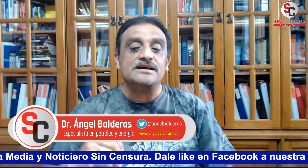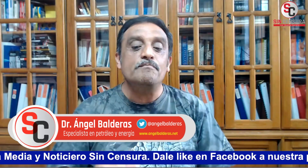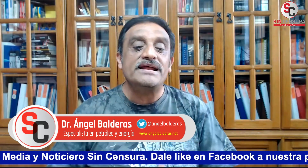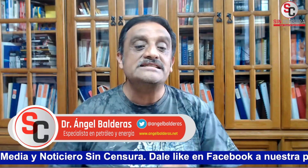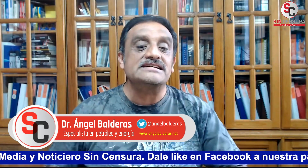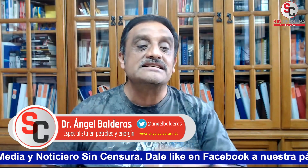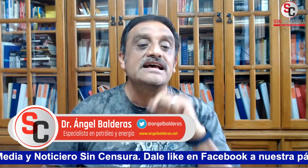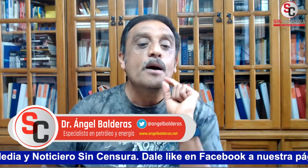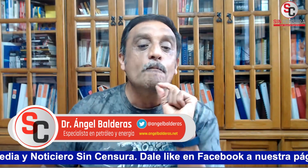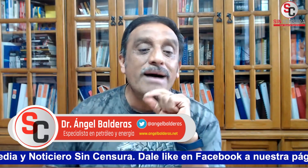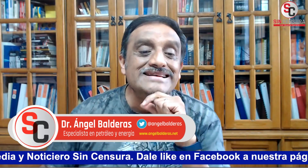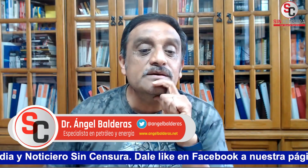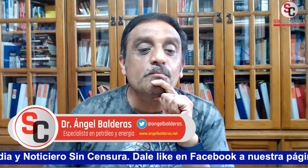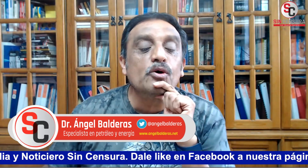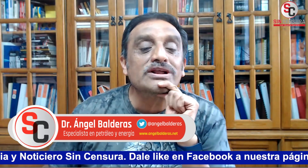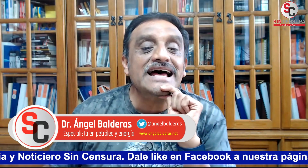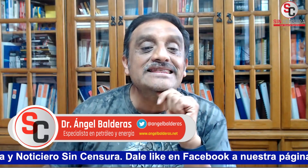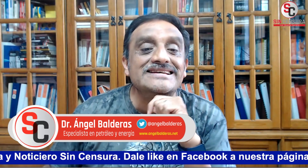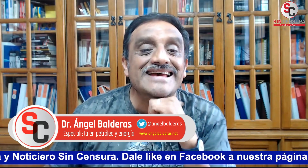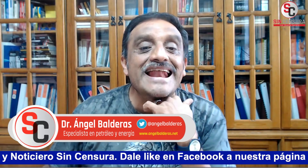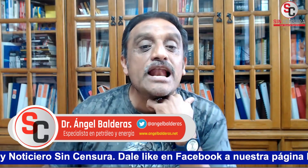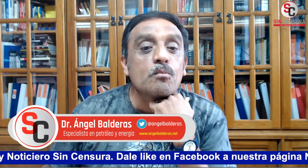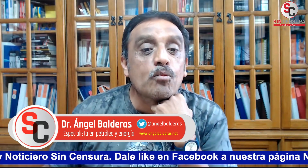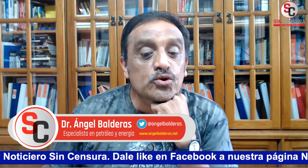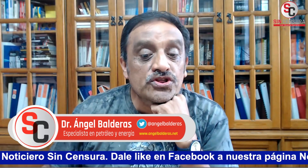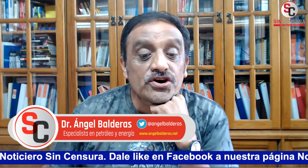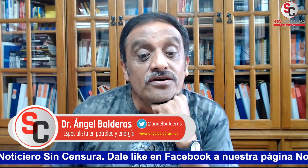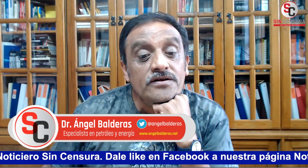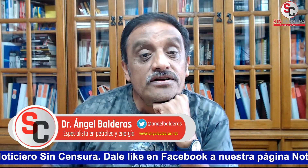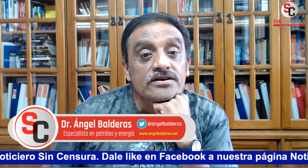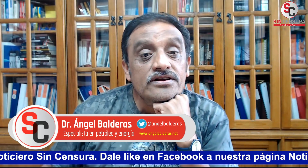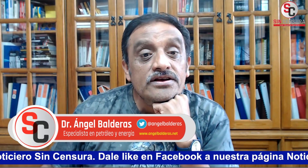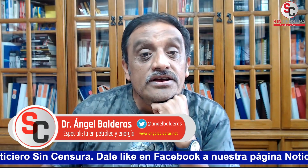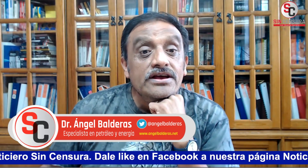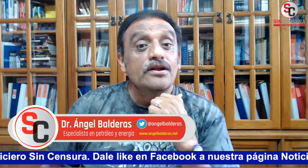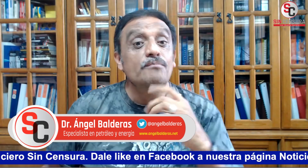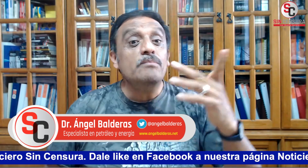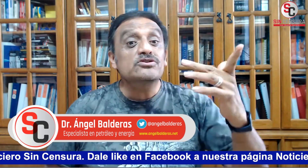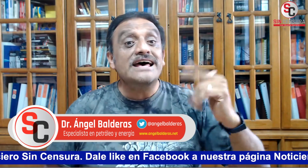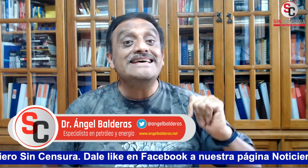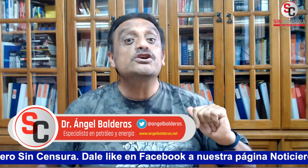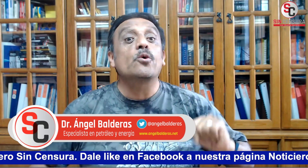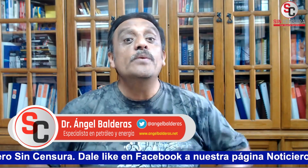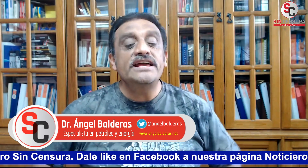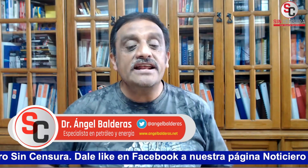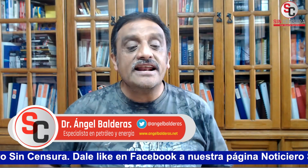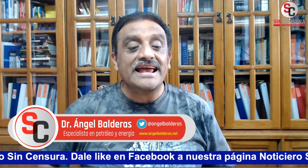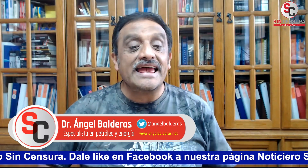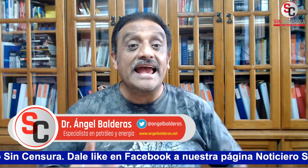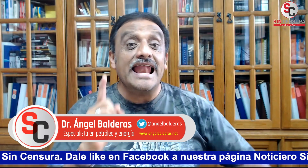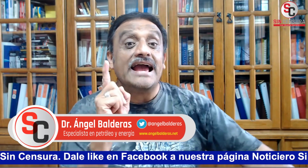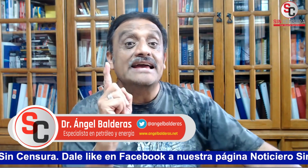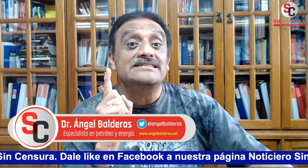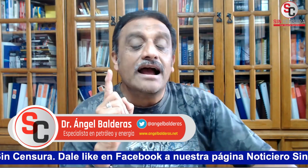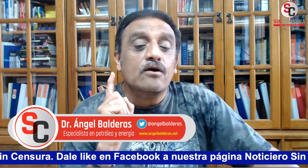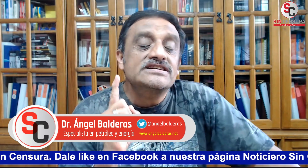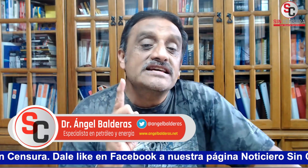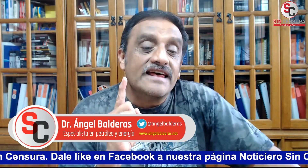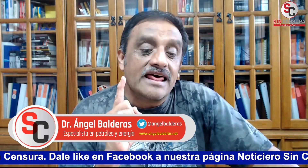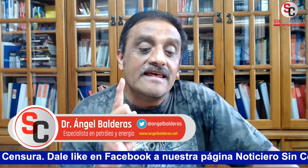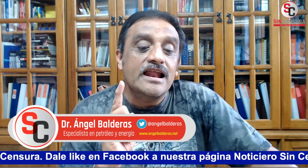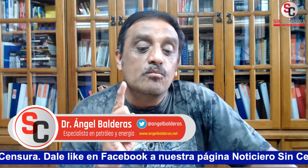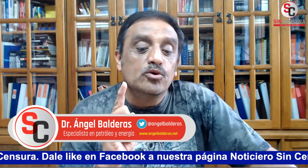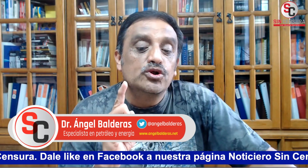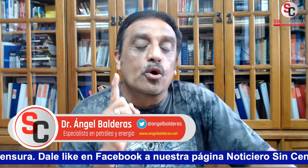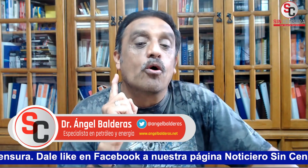500 empresas más importantes en el mundo, vamos a descubrir que la que está